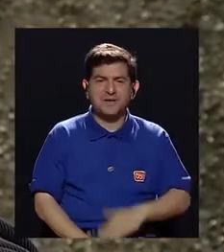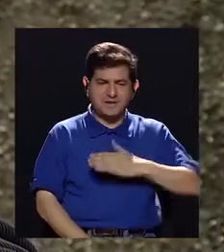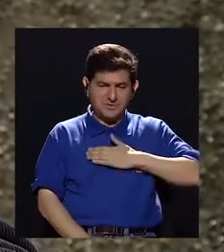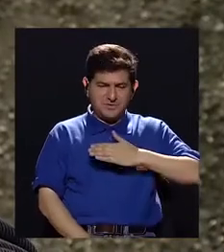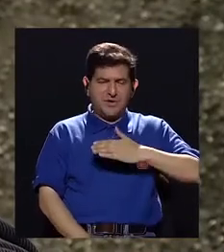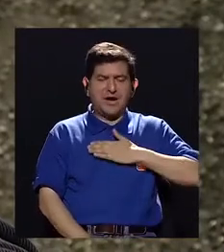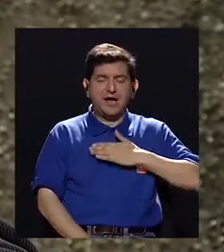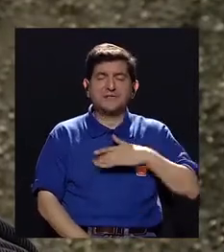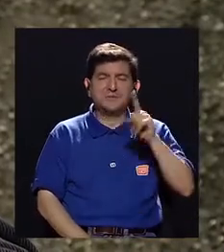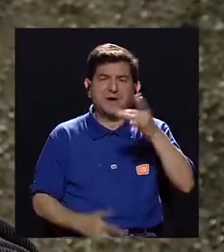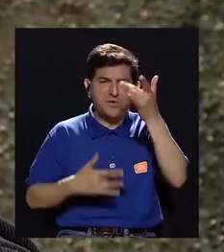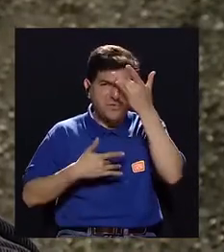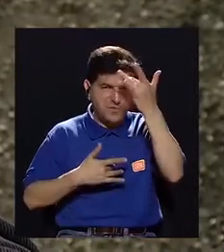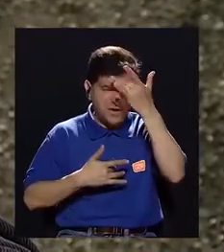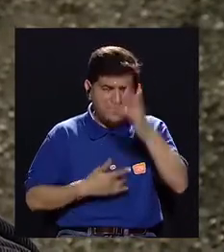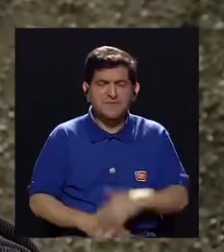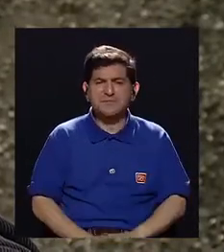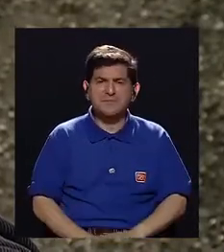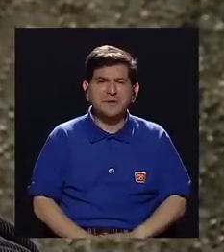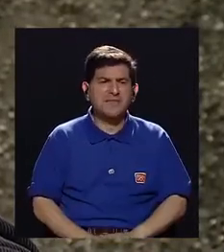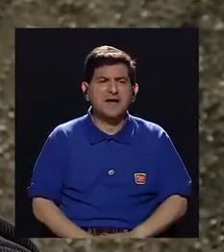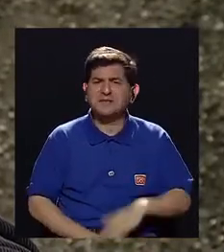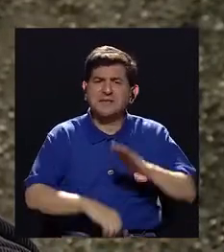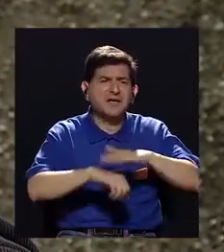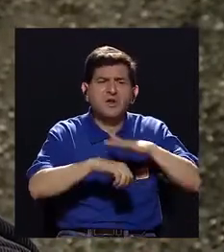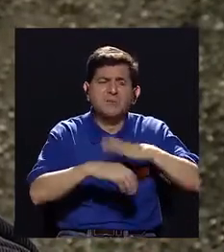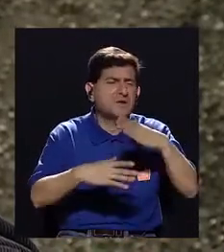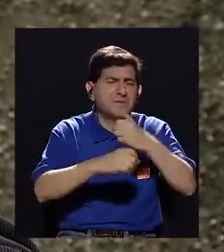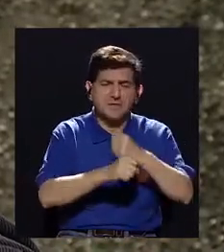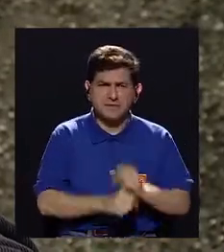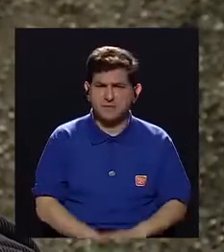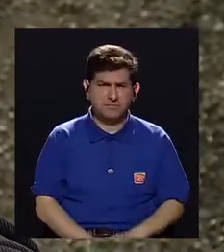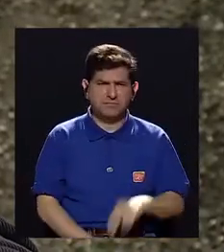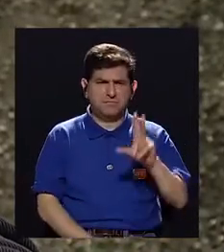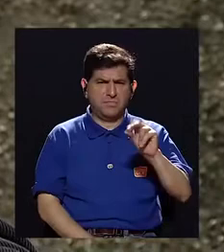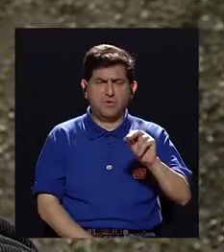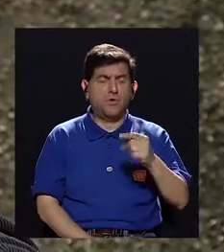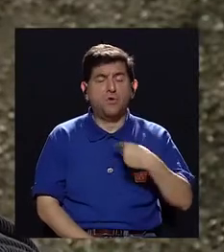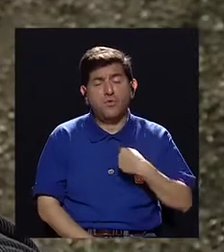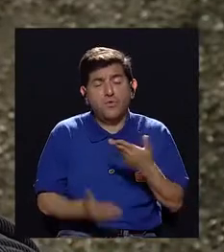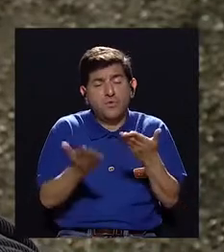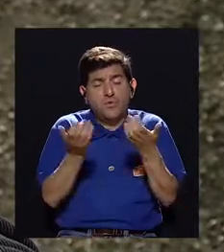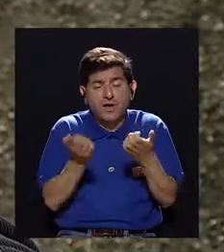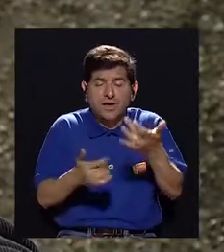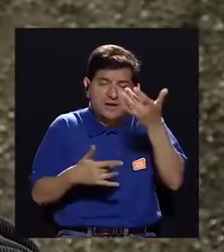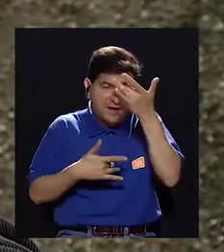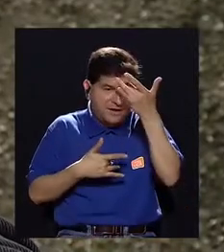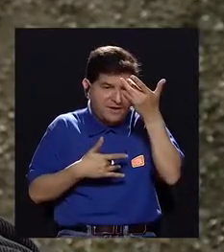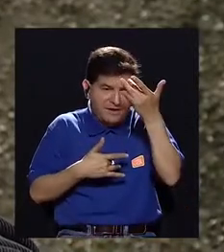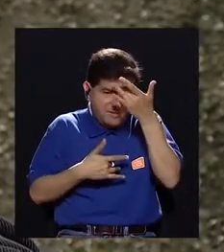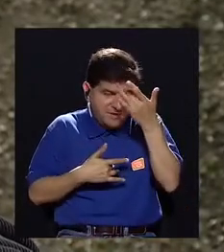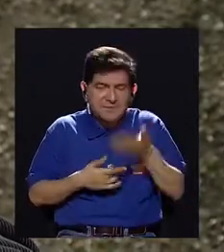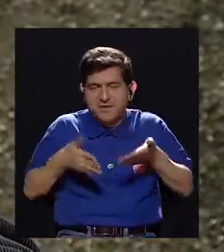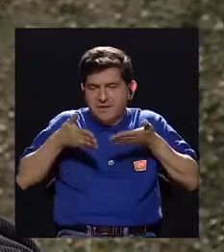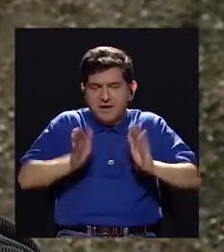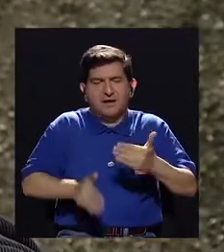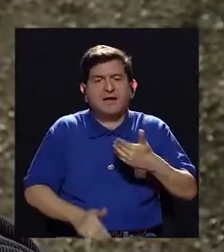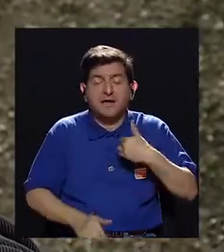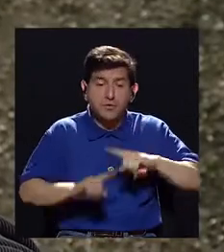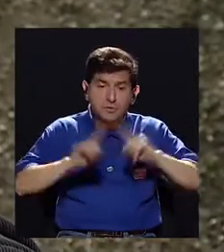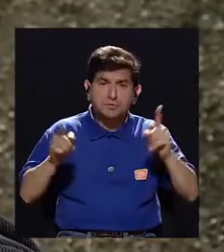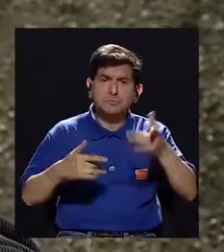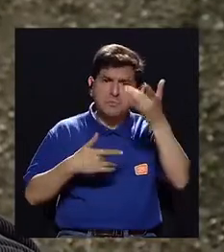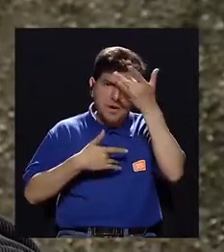que asma es una enfermedad incapacitante. No es una enfermedad que uno quisiera que le diera obviamente a nuestros